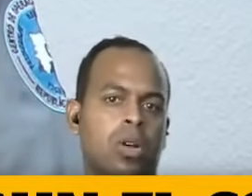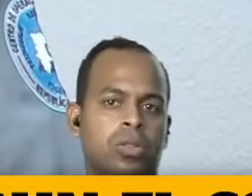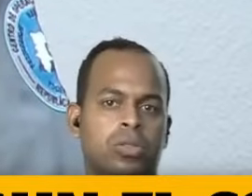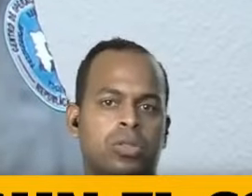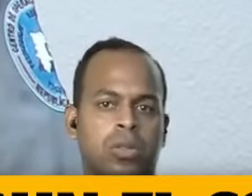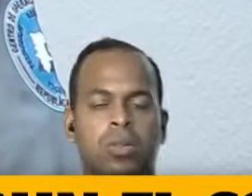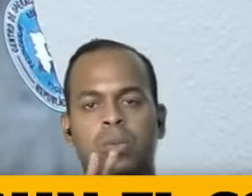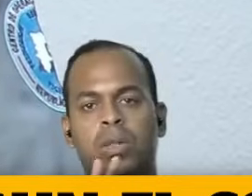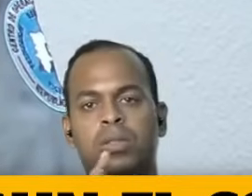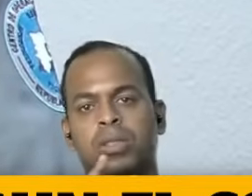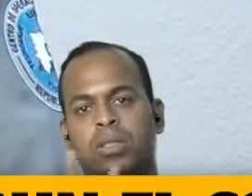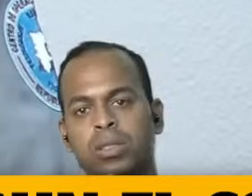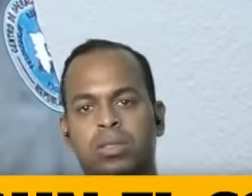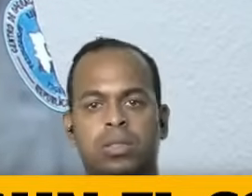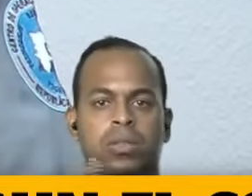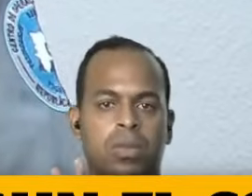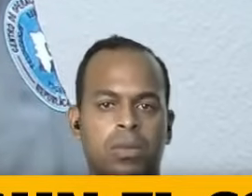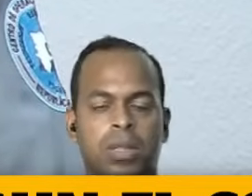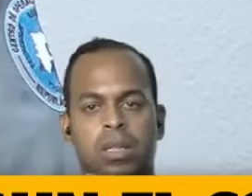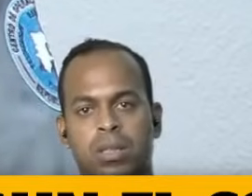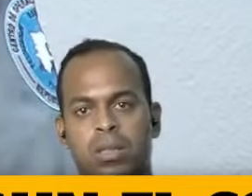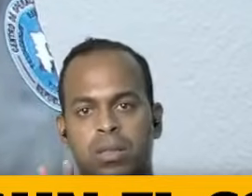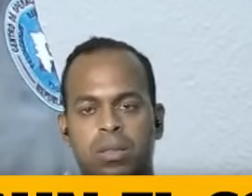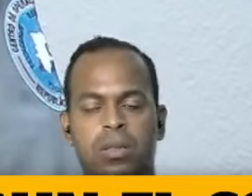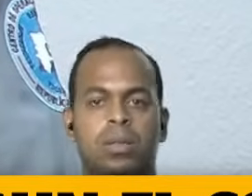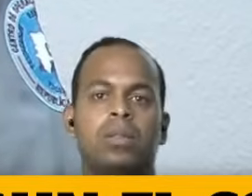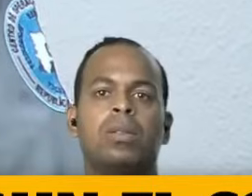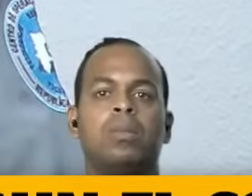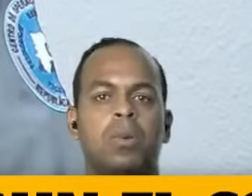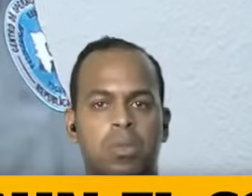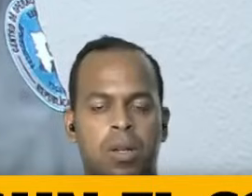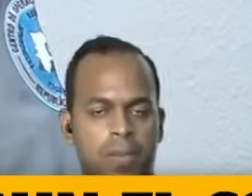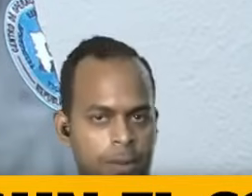809-472-0909. También pueden accesar a mi celular